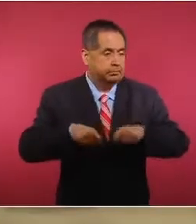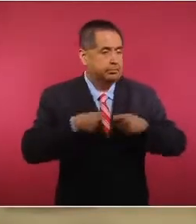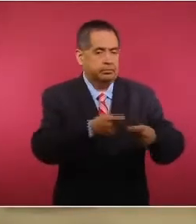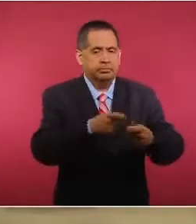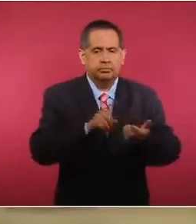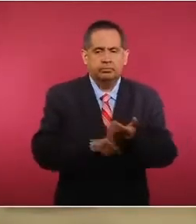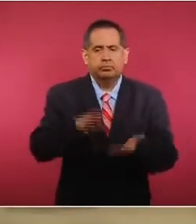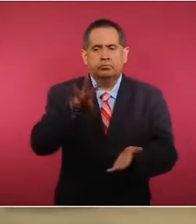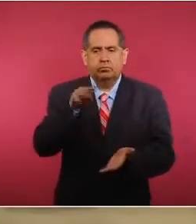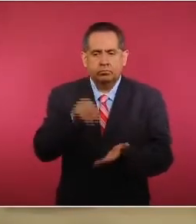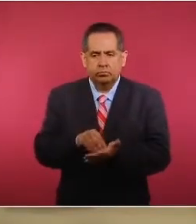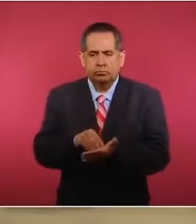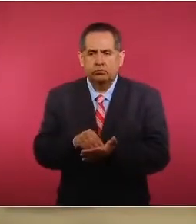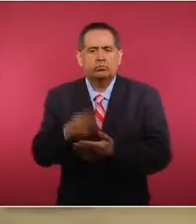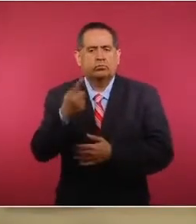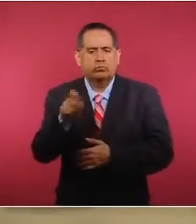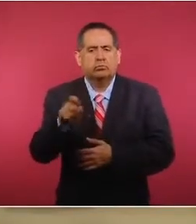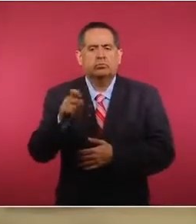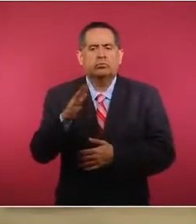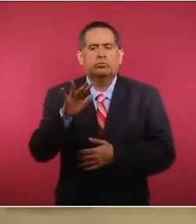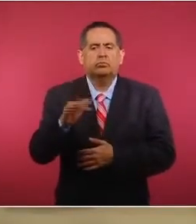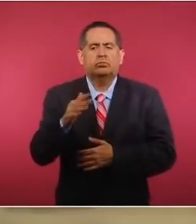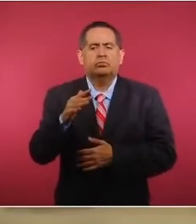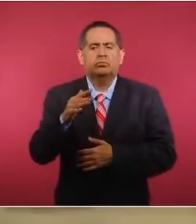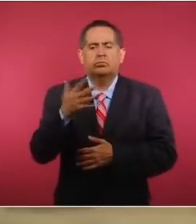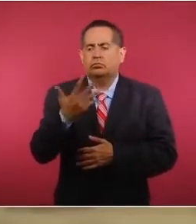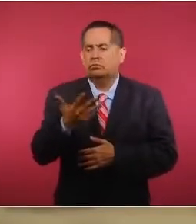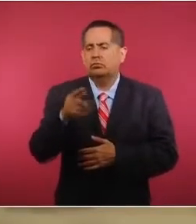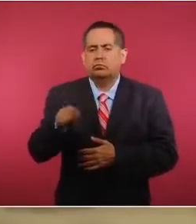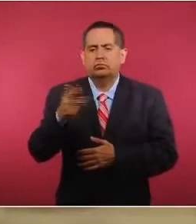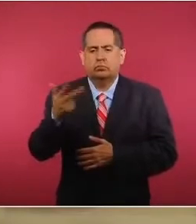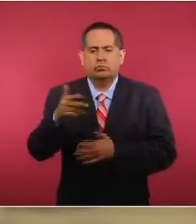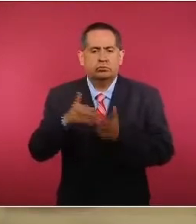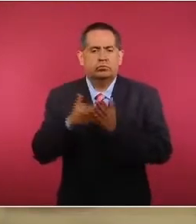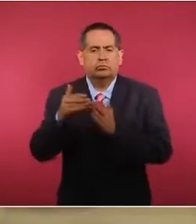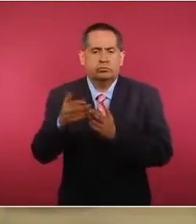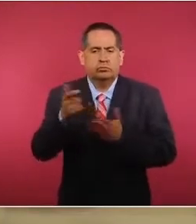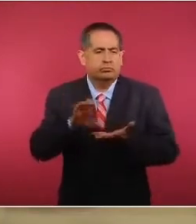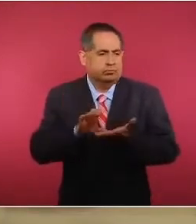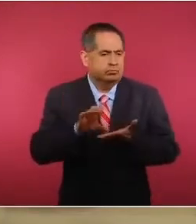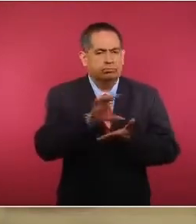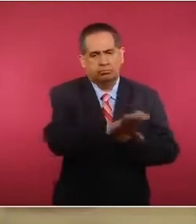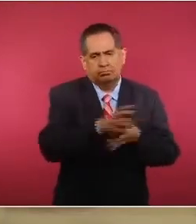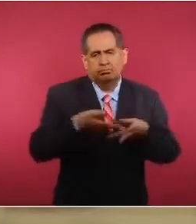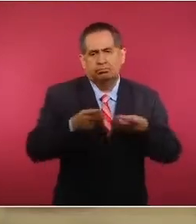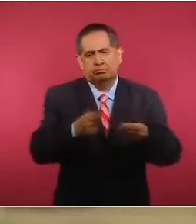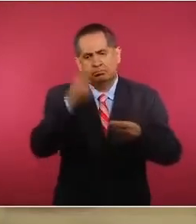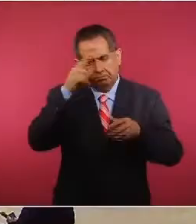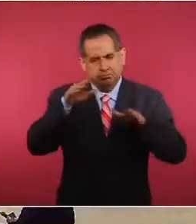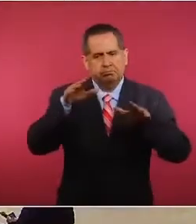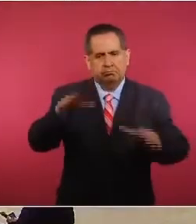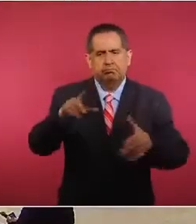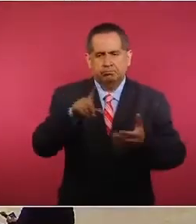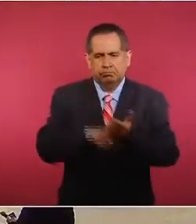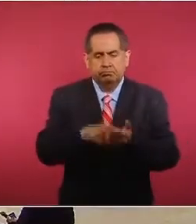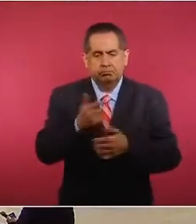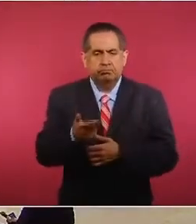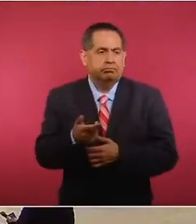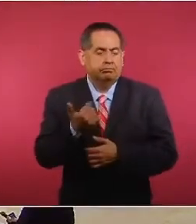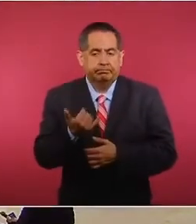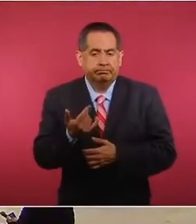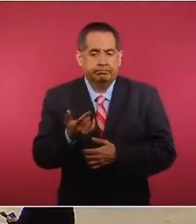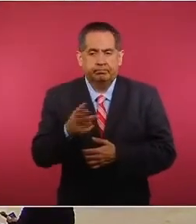total de 4.155.8 millones que se gastaron en el avión y no